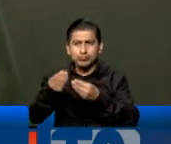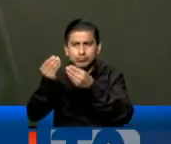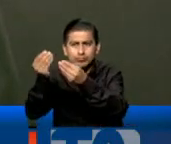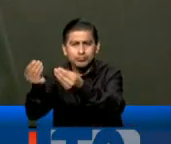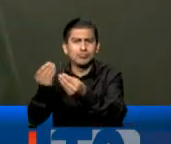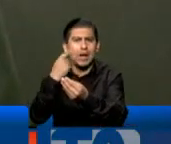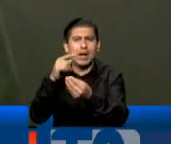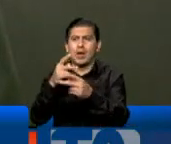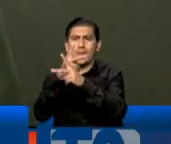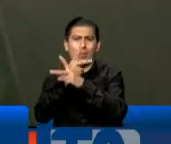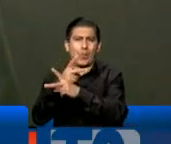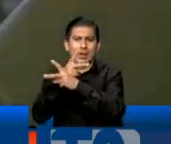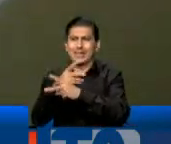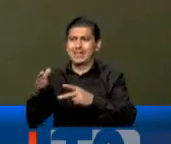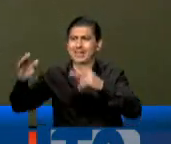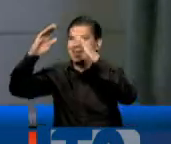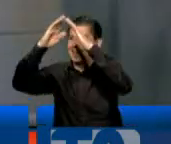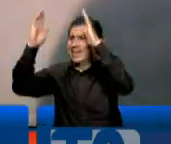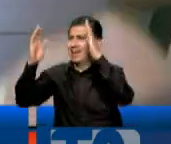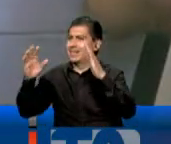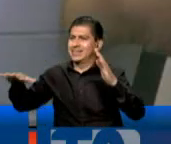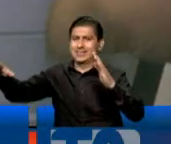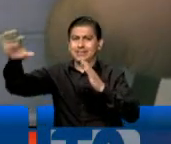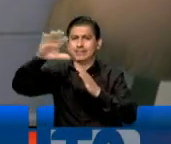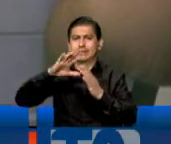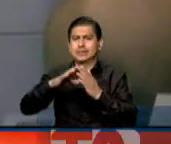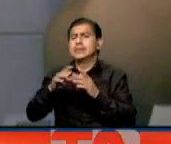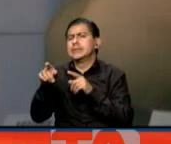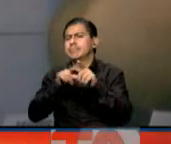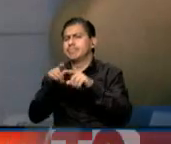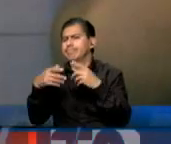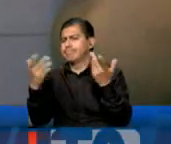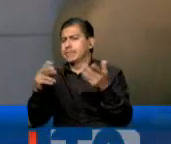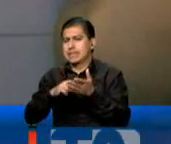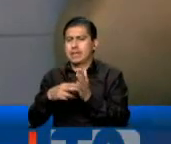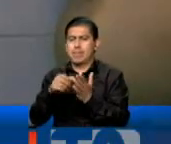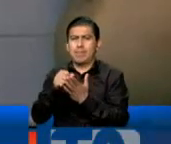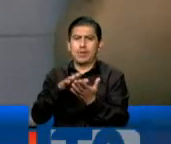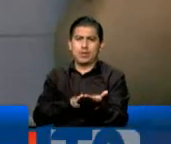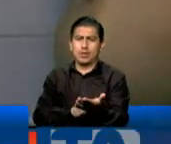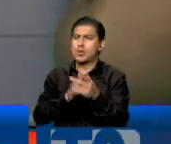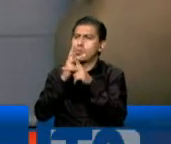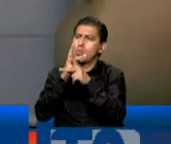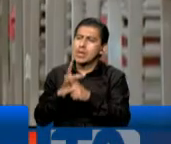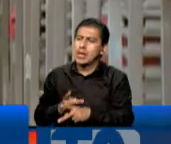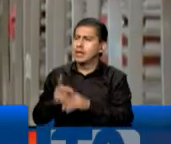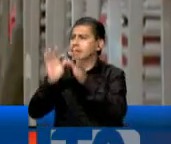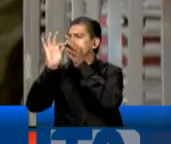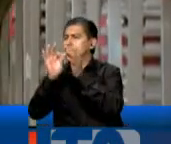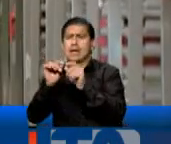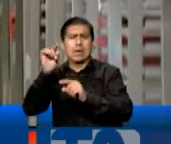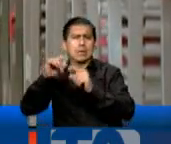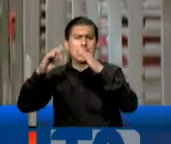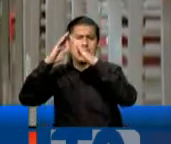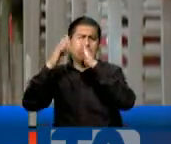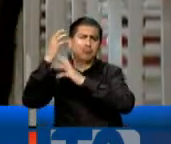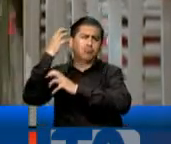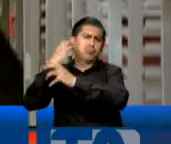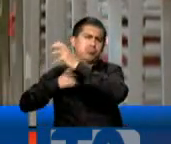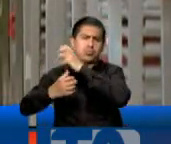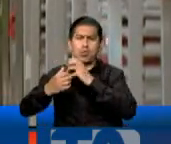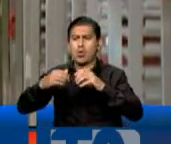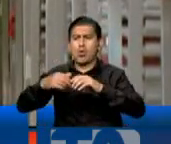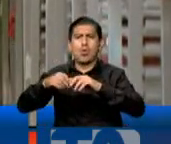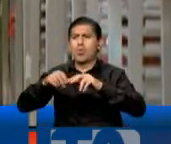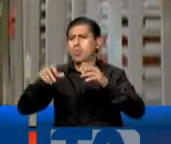la Preservación del Patrimonio Cultural. El concurso está dirigido a proyectos de conservación y restauración de bienes patrimoniales, muebles